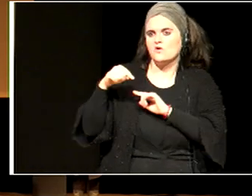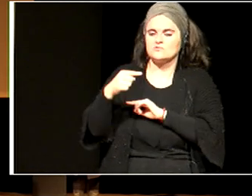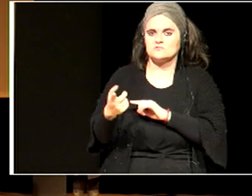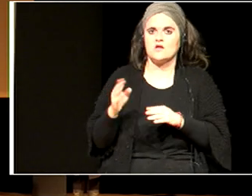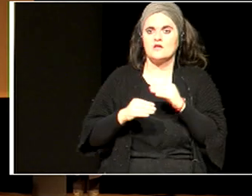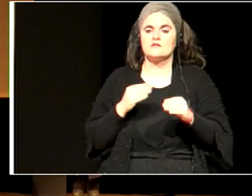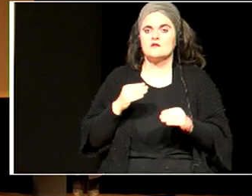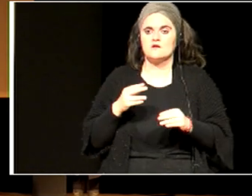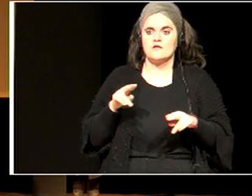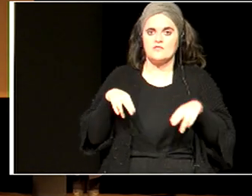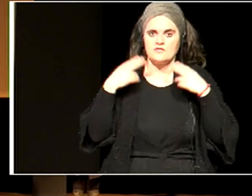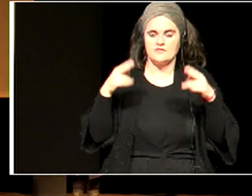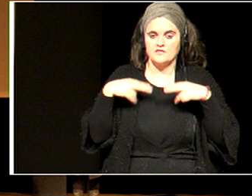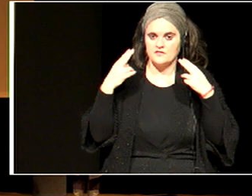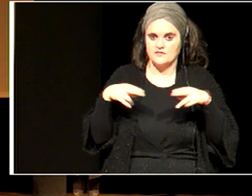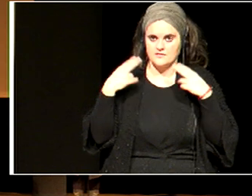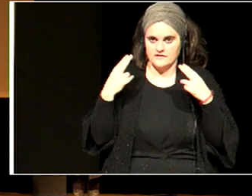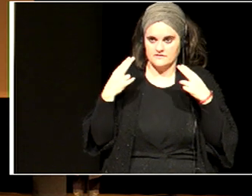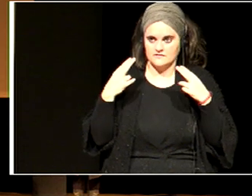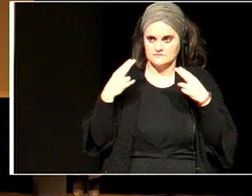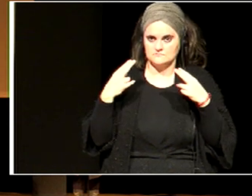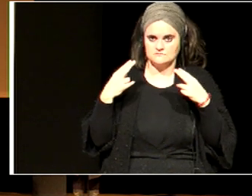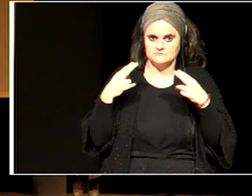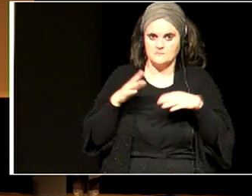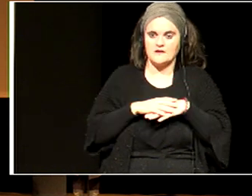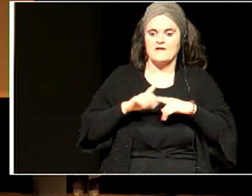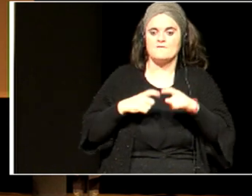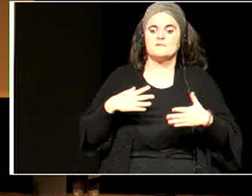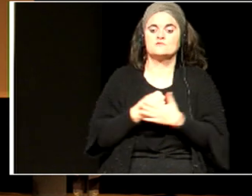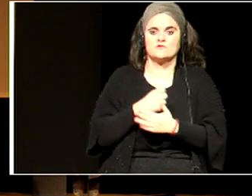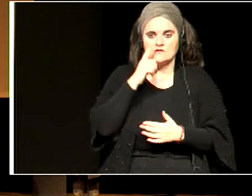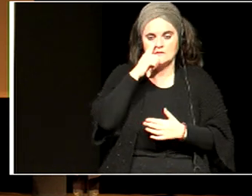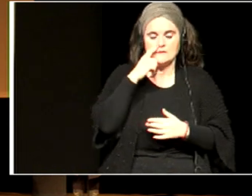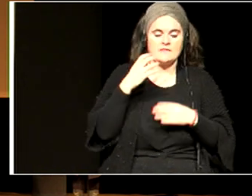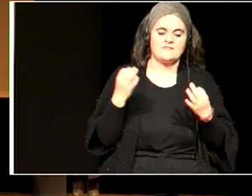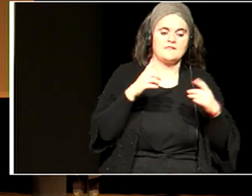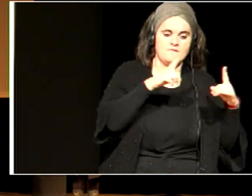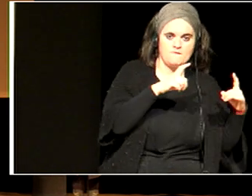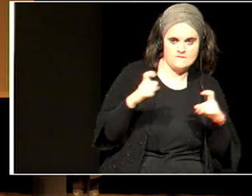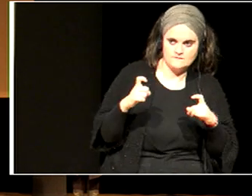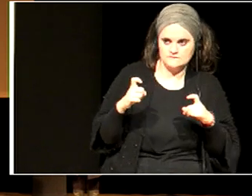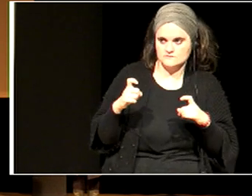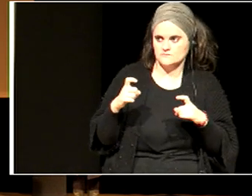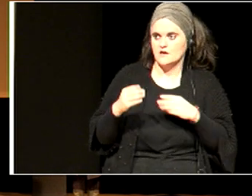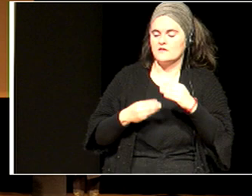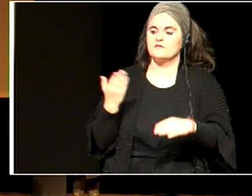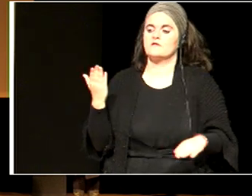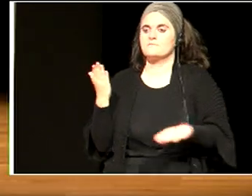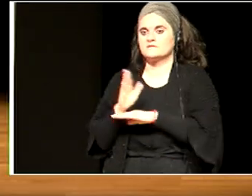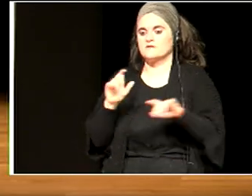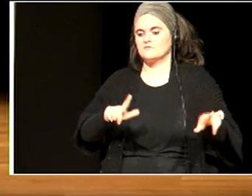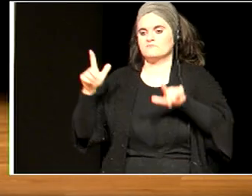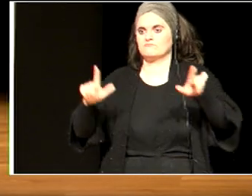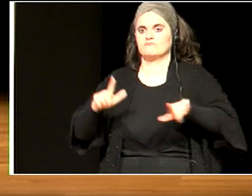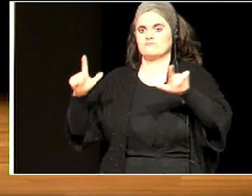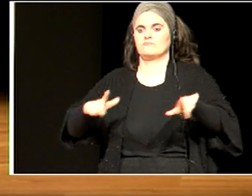cena para su familia con todo el protocolo y además tiene que hacer fotografías y además tiene que construir una presente acción de diapositivas y